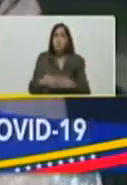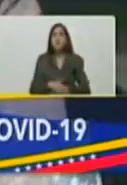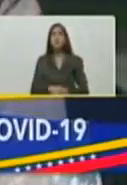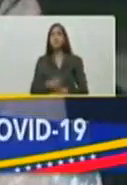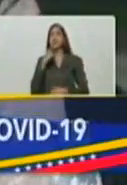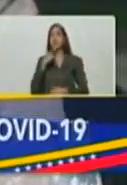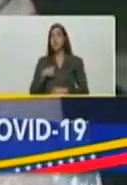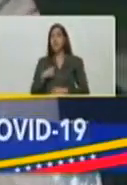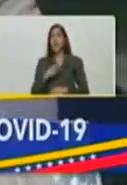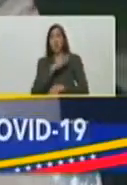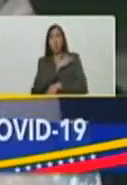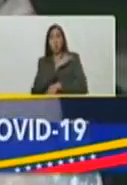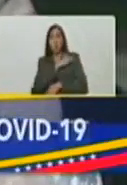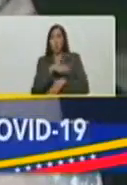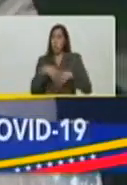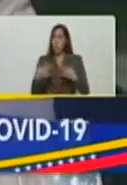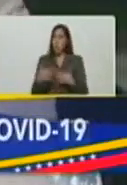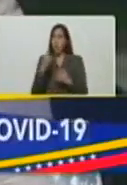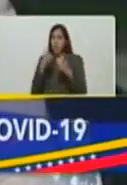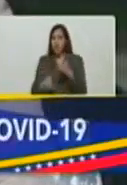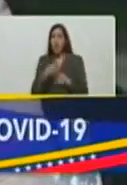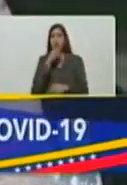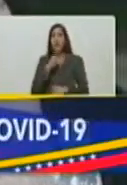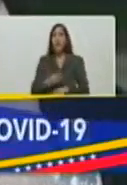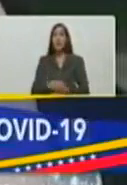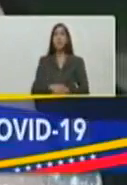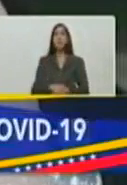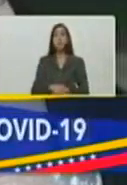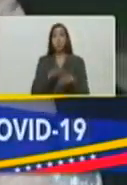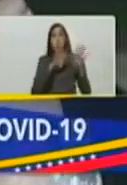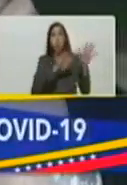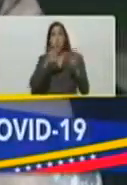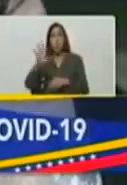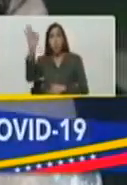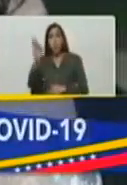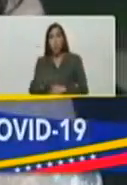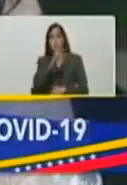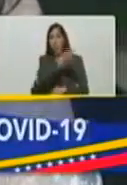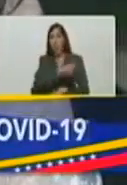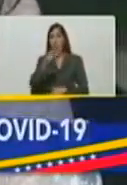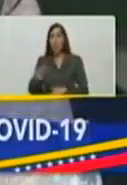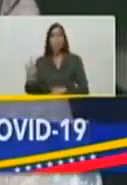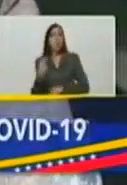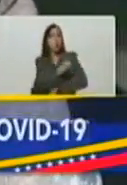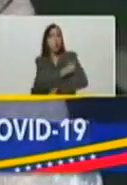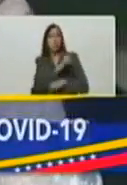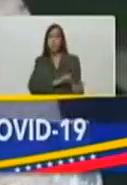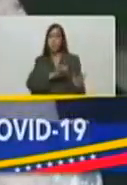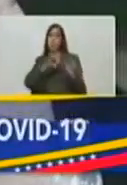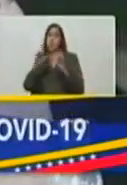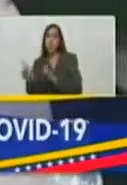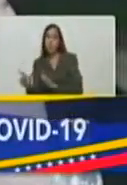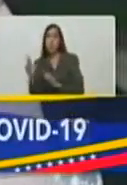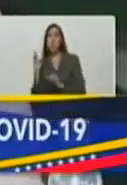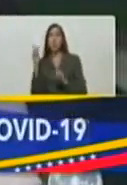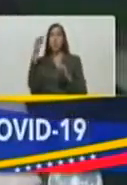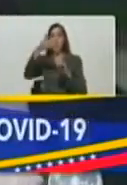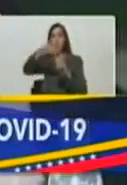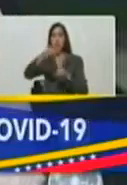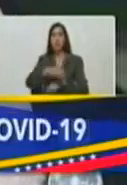está pidiendo, para finales de año el 95% de la población venezolana debe estar inmunizada y